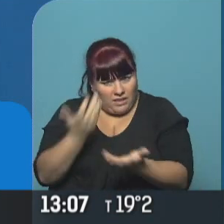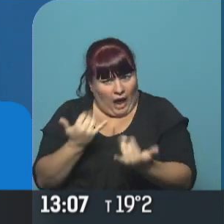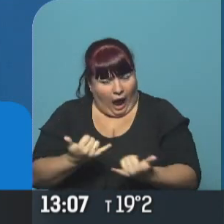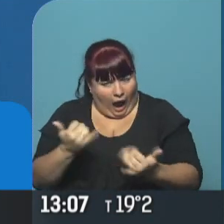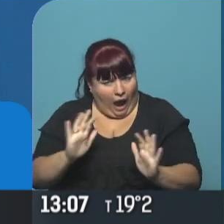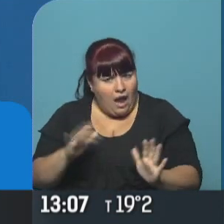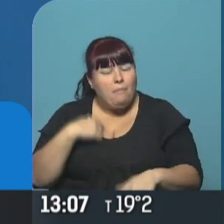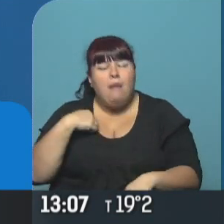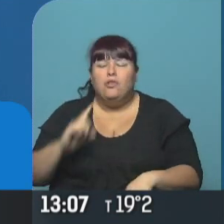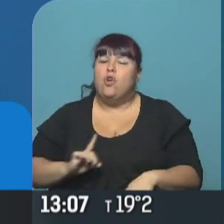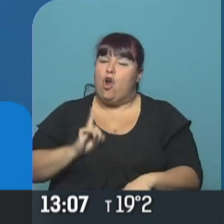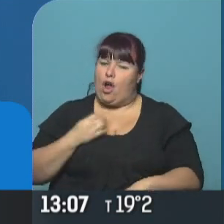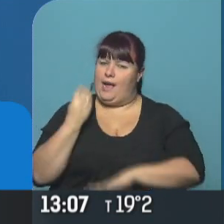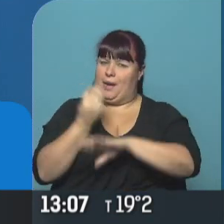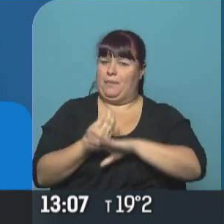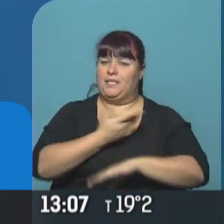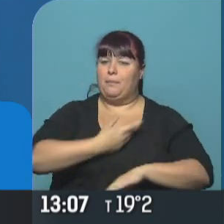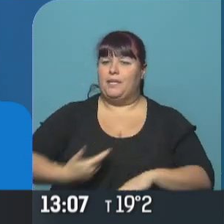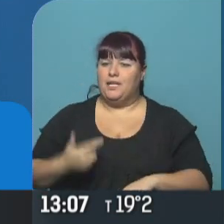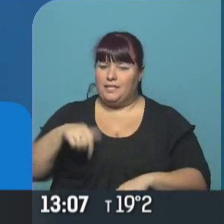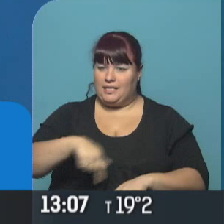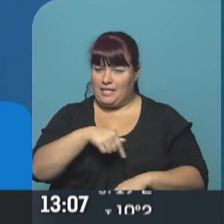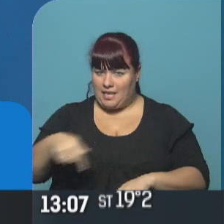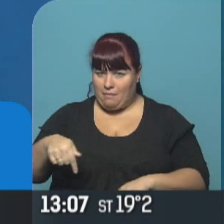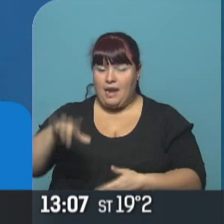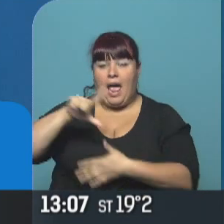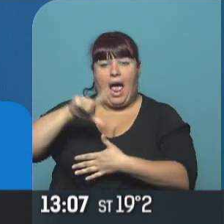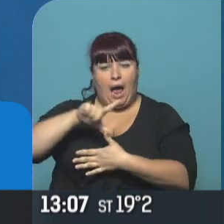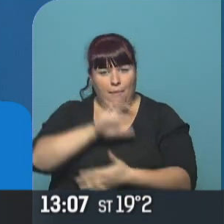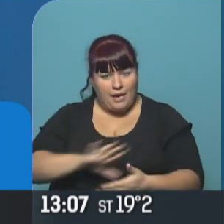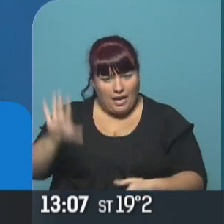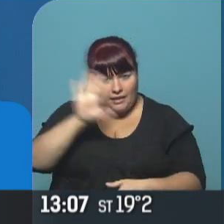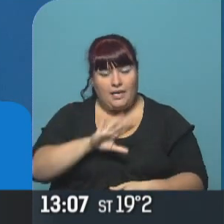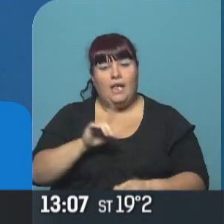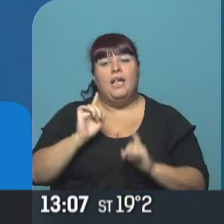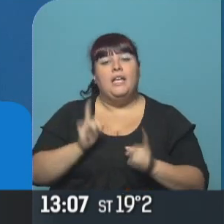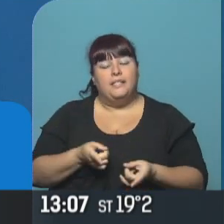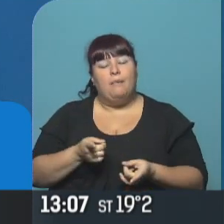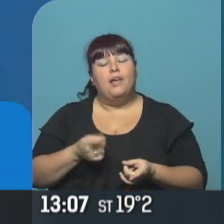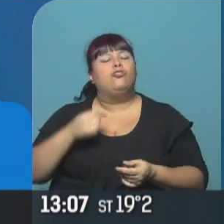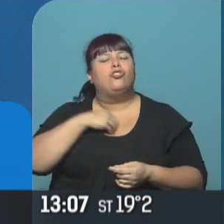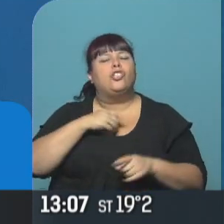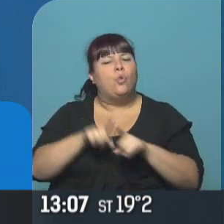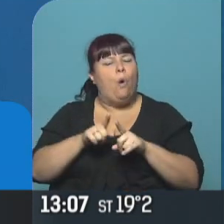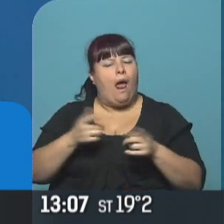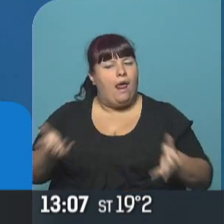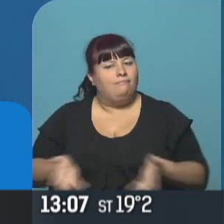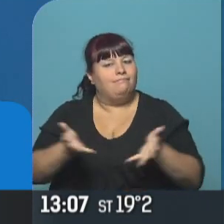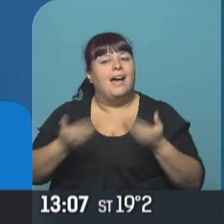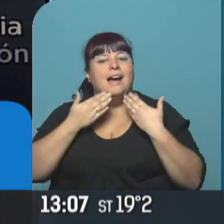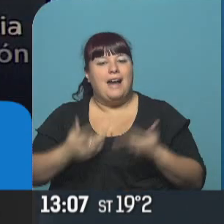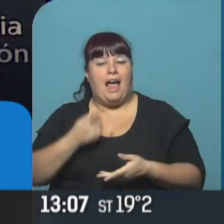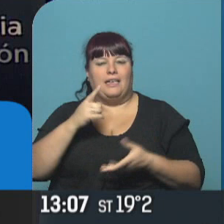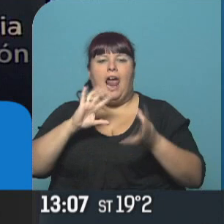es un honor para mí representar al presidente esta semana en América Latina y nos sentimos sumamente alentados por